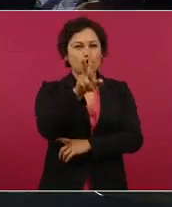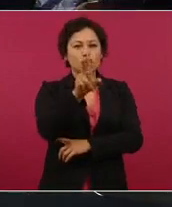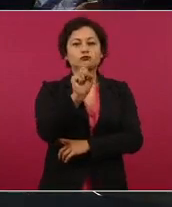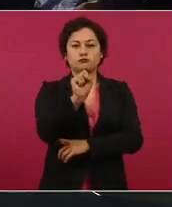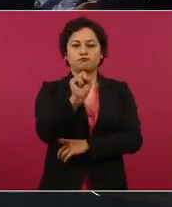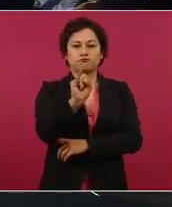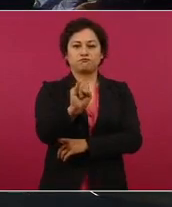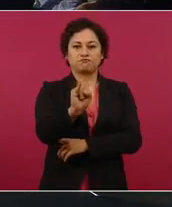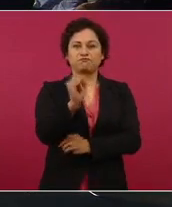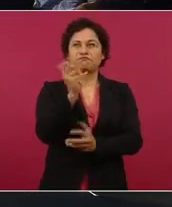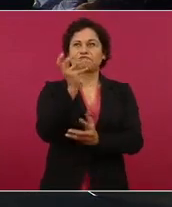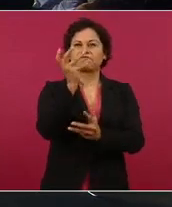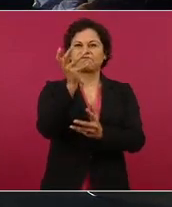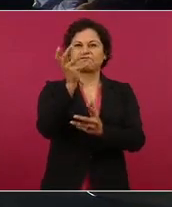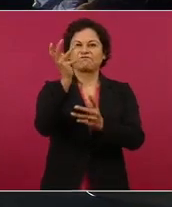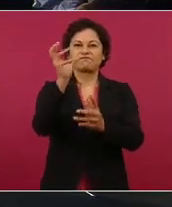deseable,